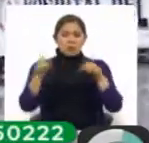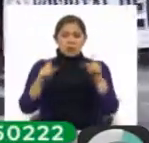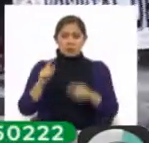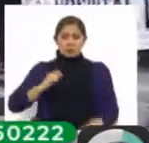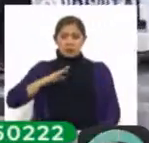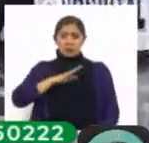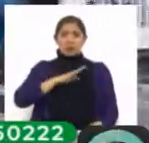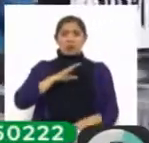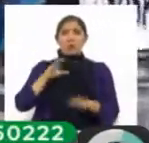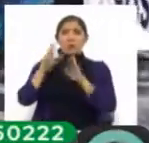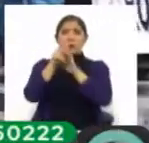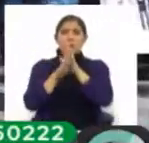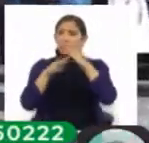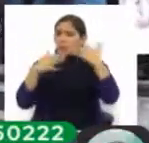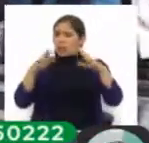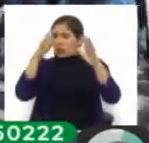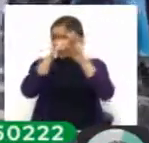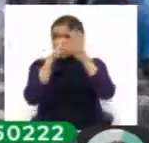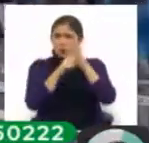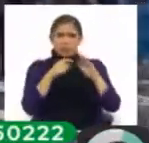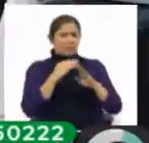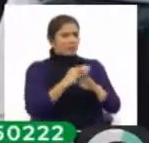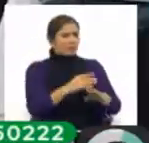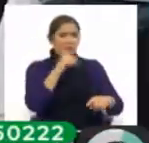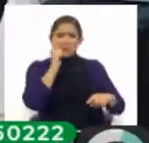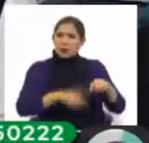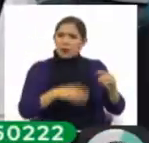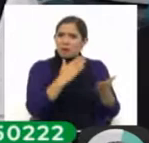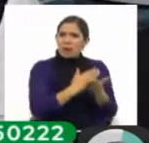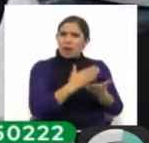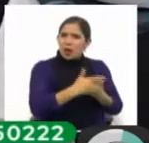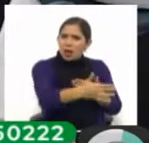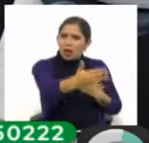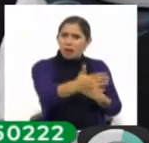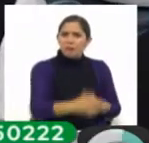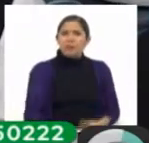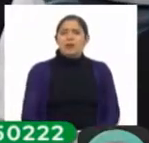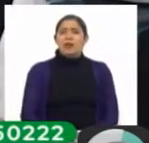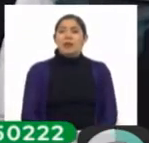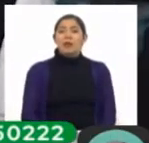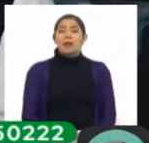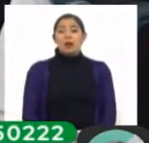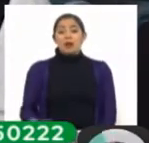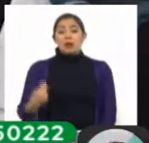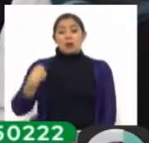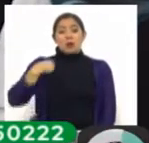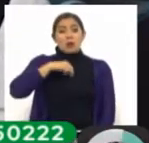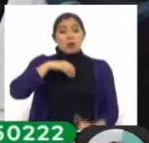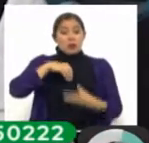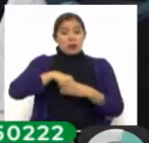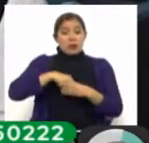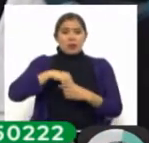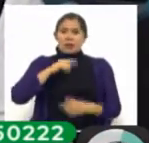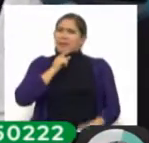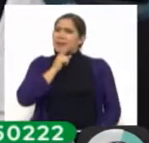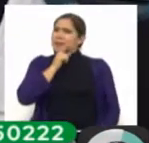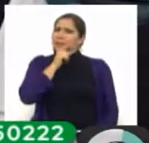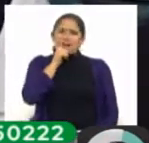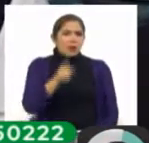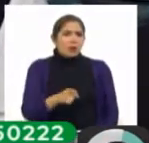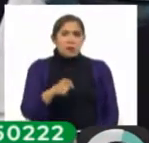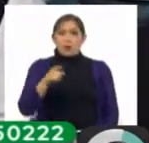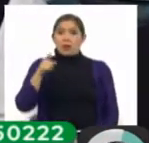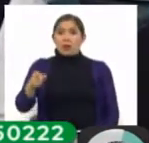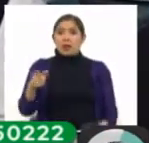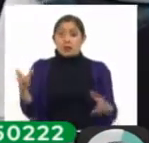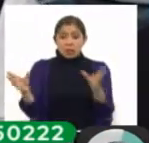Constitucional Plurinacional que rechaza el paro indefinido. Seguros estamos que brindará la solución definitiva a